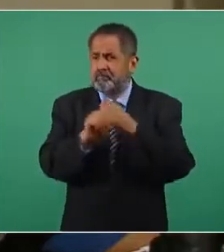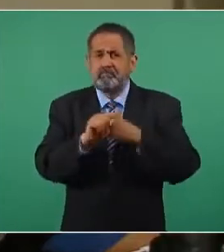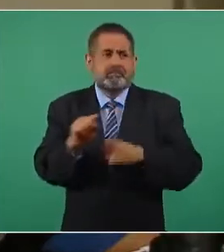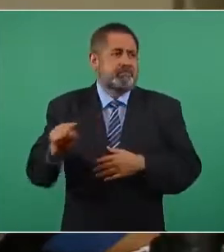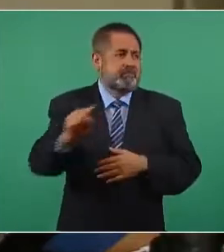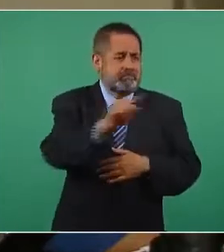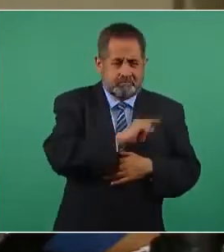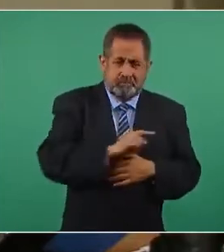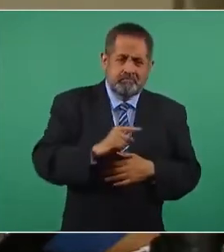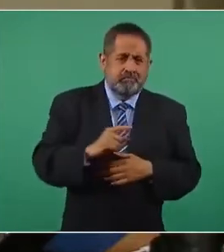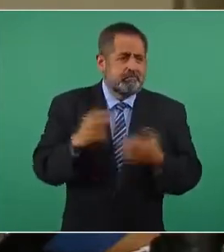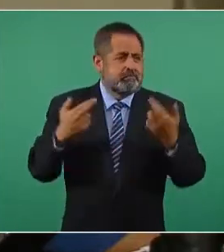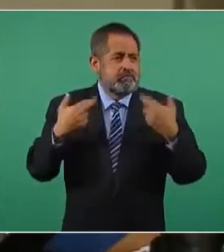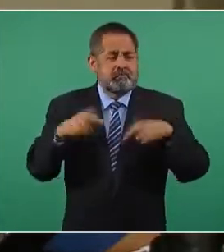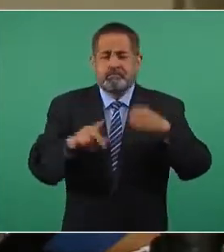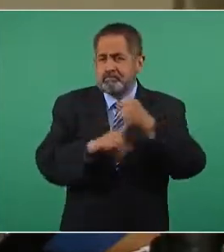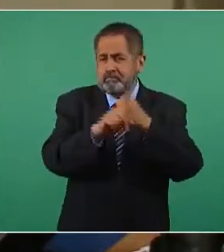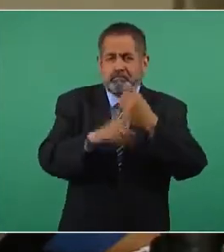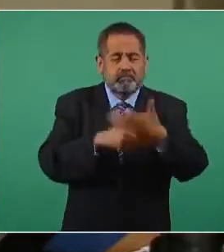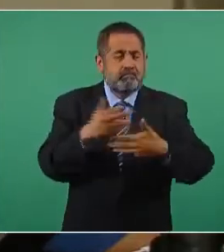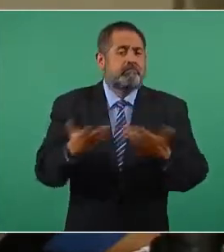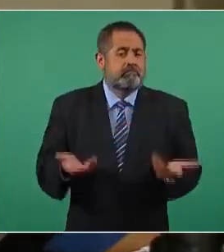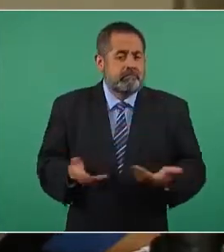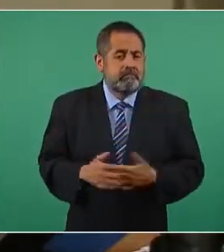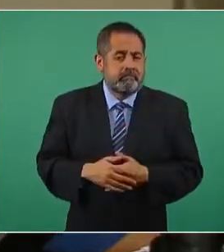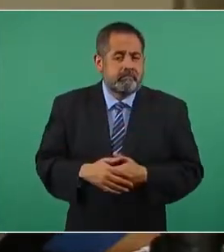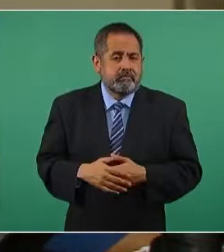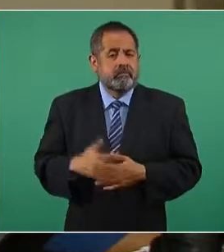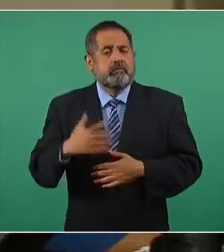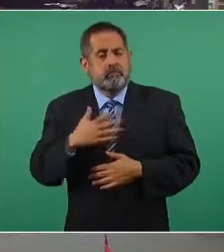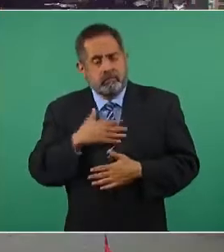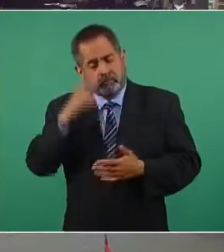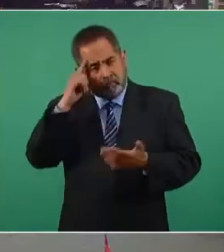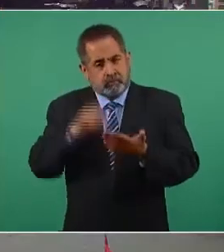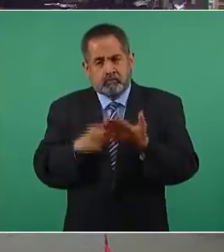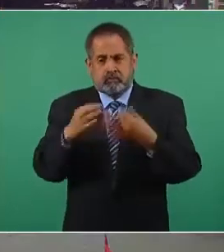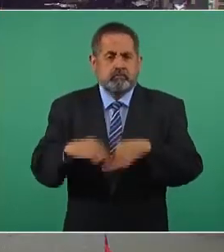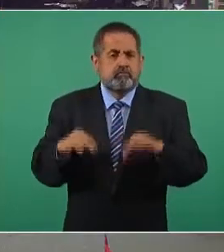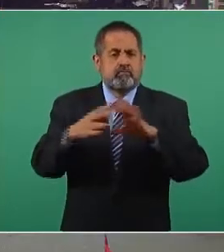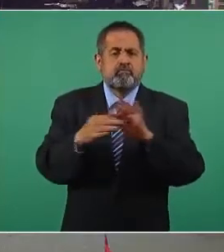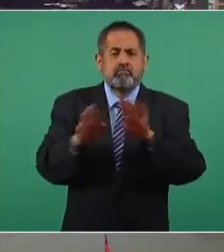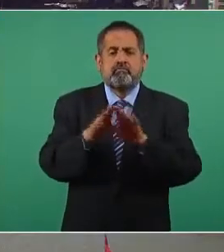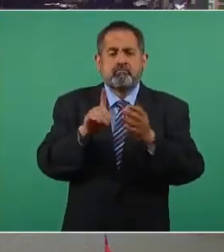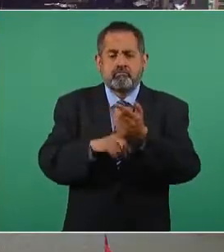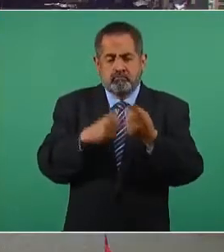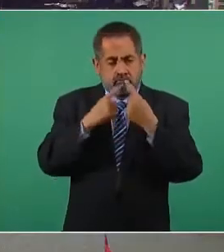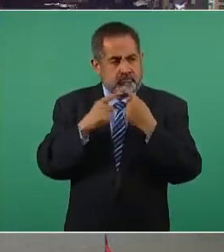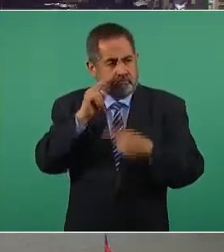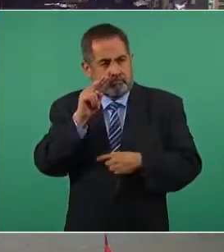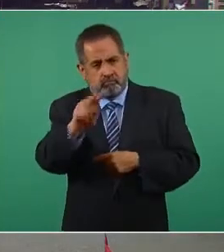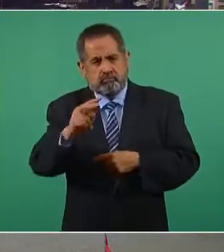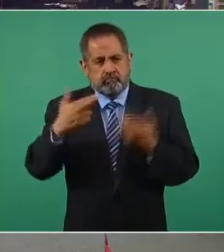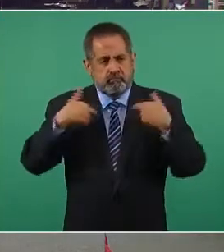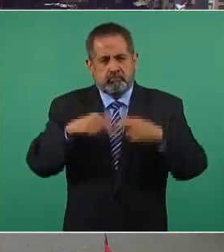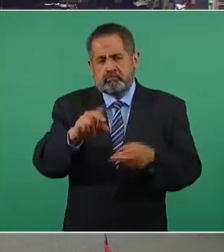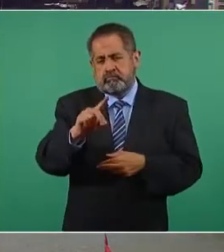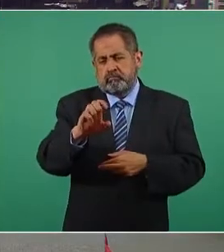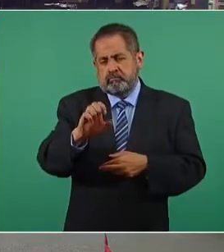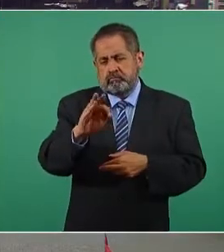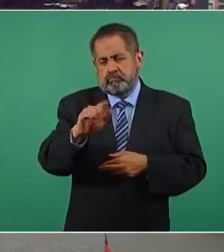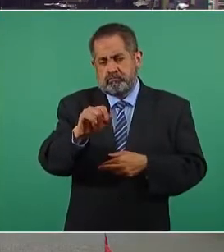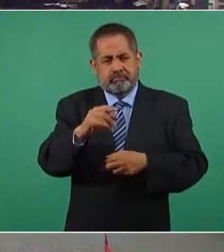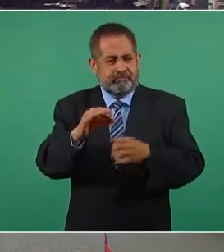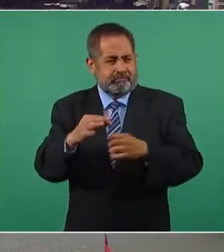de la conflictiva magisterial, y en ese sentido, bueno, creo que sería muy importante, porque vimos a la maestra Delfina recientemente con motivo